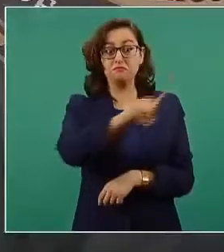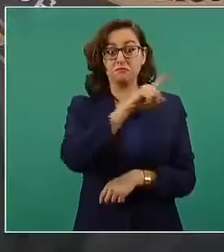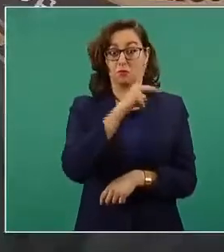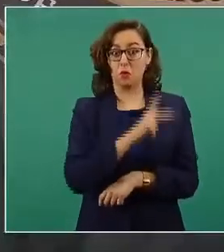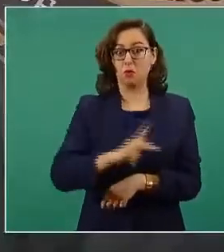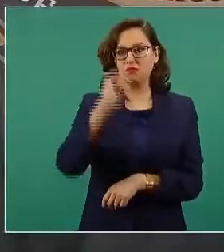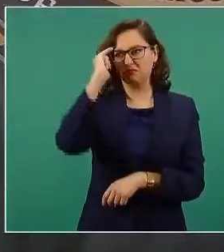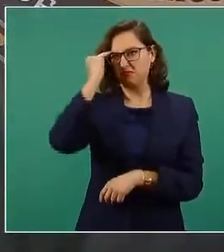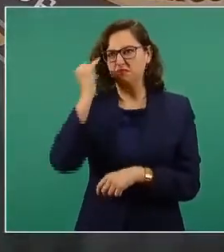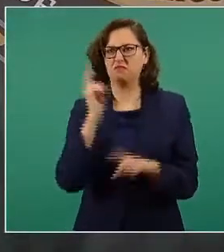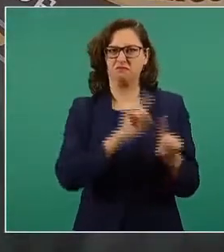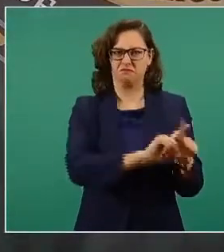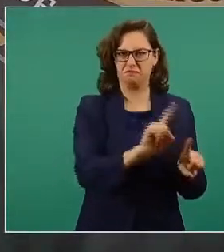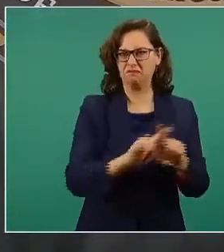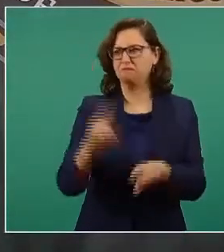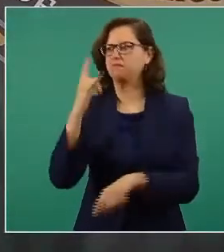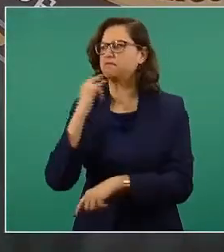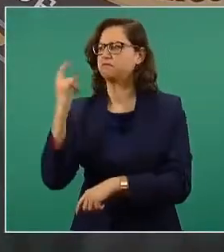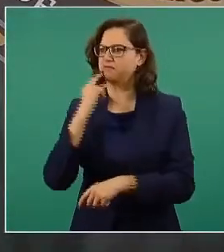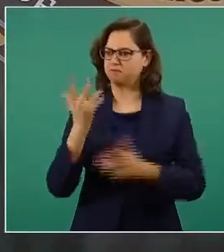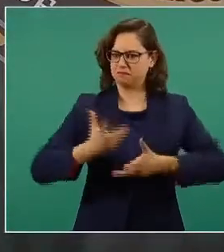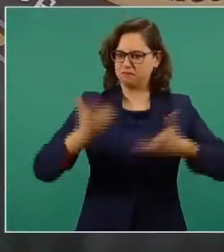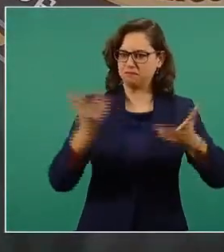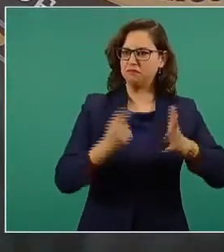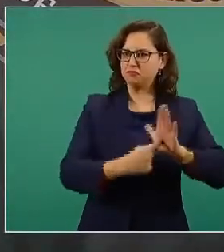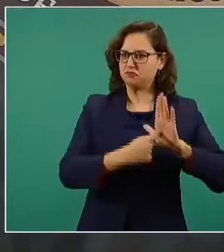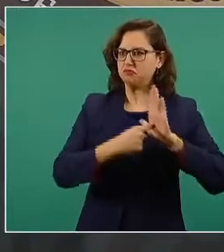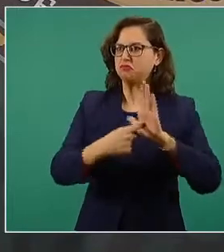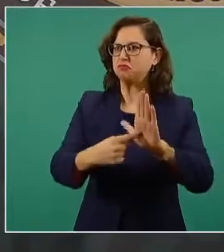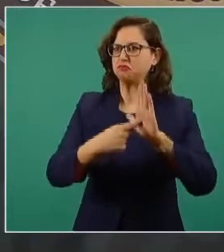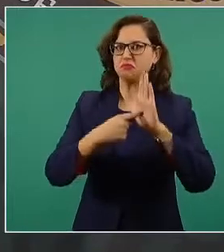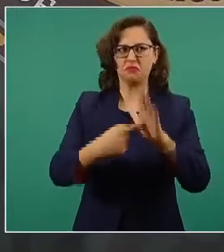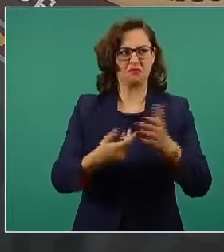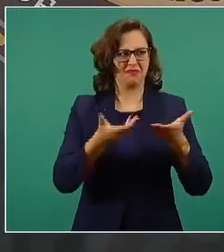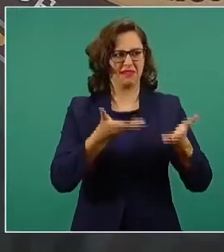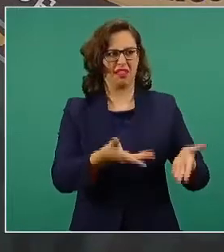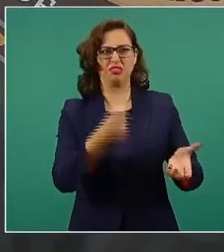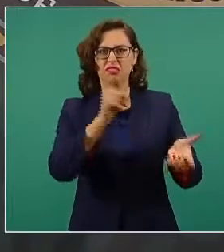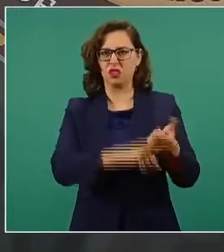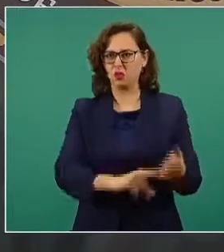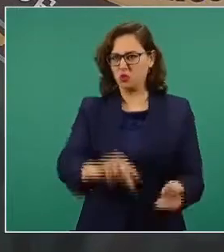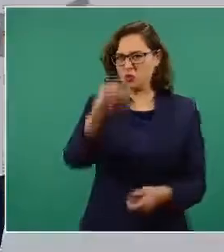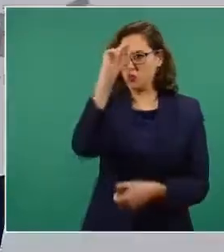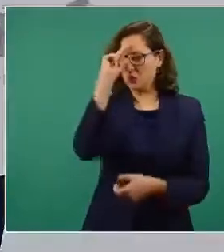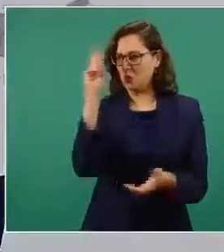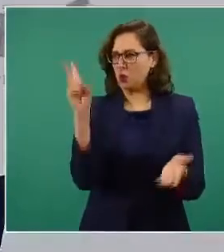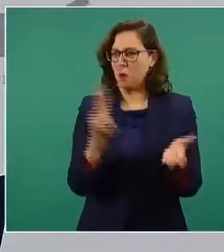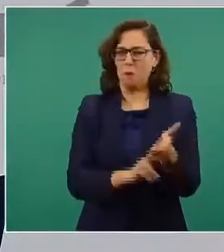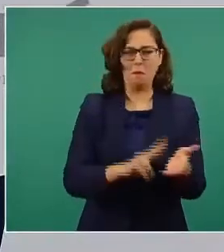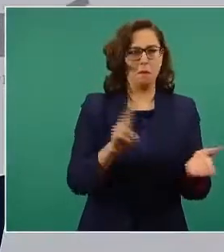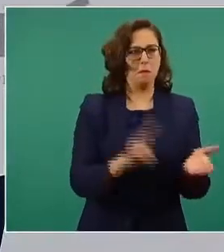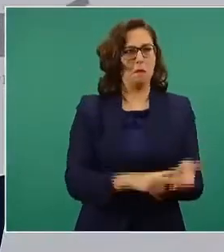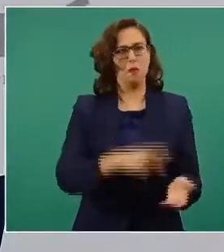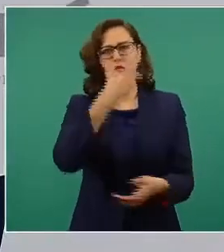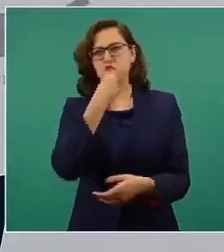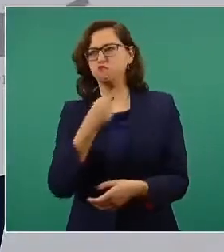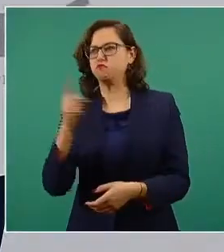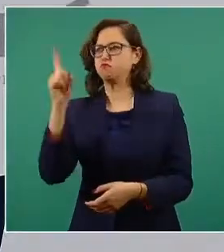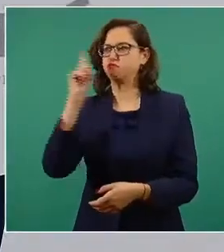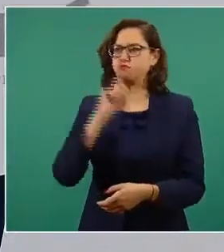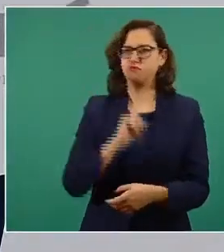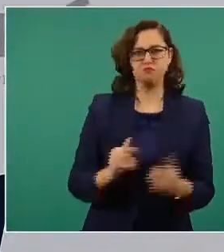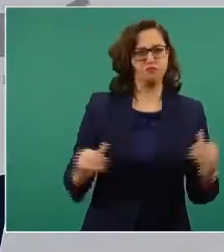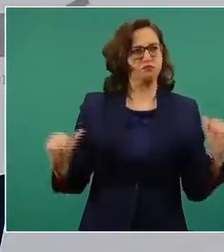de la astronomía, la construcción matemática, la riqueza de la vida y la muerte, la deidad femenina y